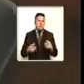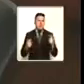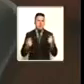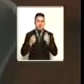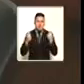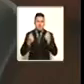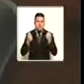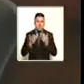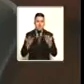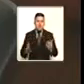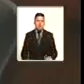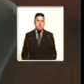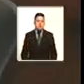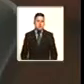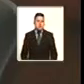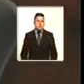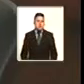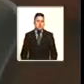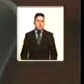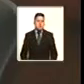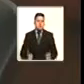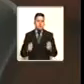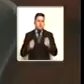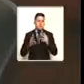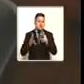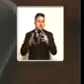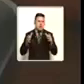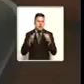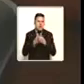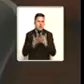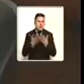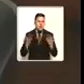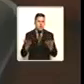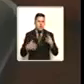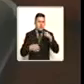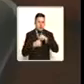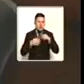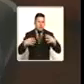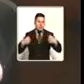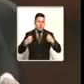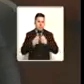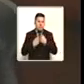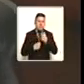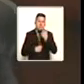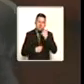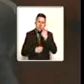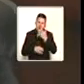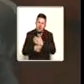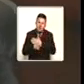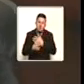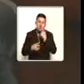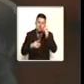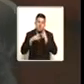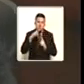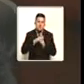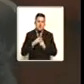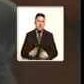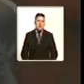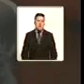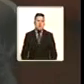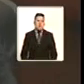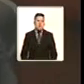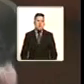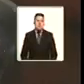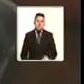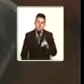campañas de publicidad? ¿Dónde se han quedado las grandes campañas de pedagogía? ¿Dónde está ese vínculo con los padres para prevenir ese fenómeno? Y